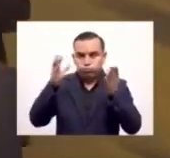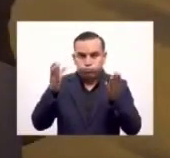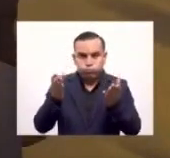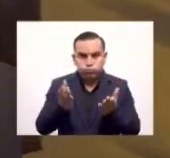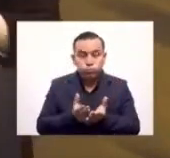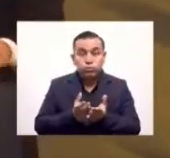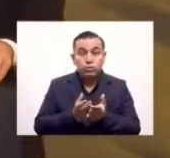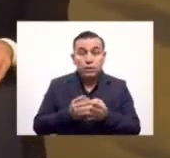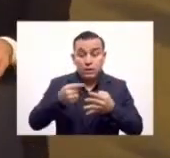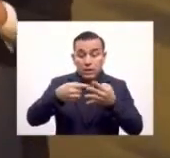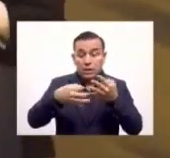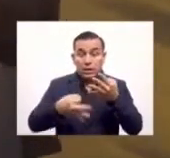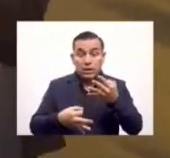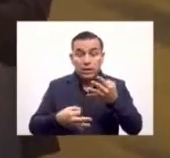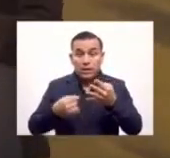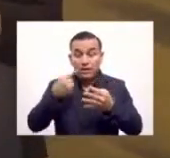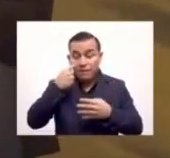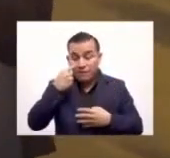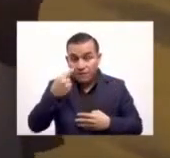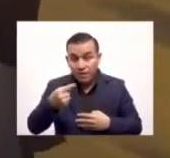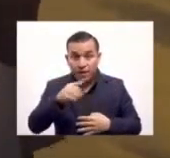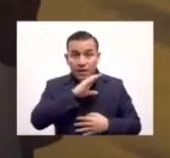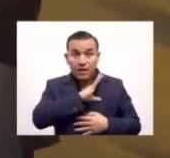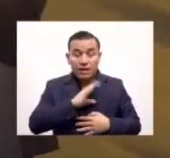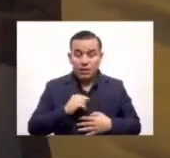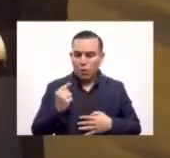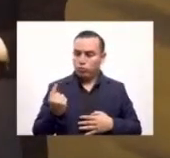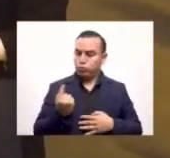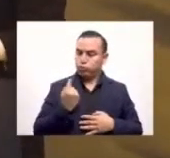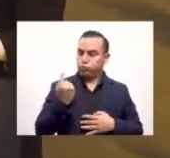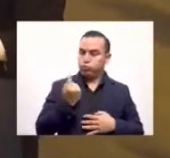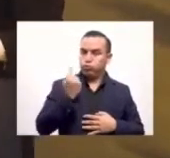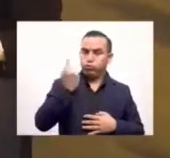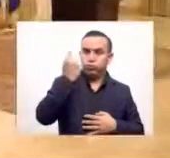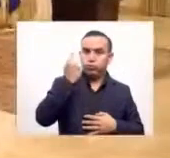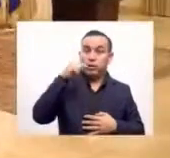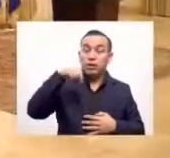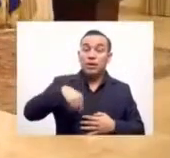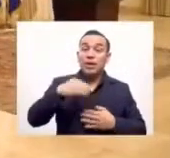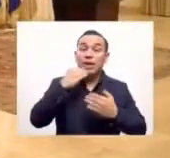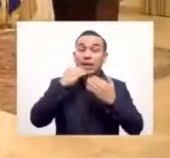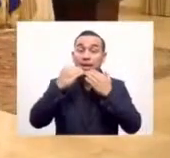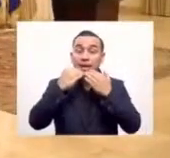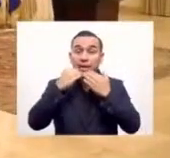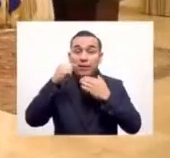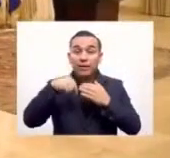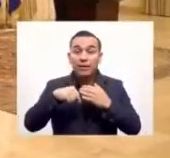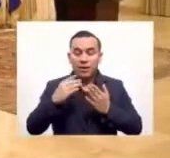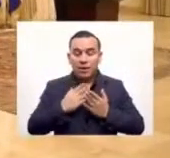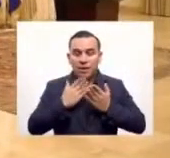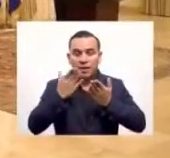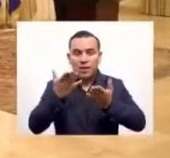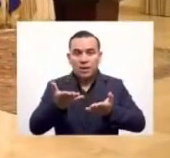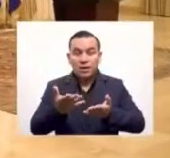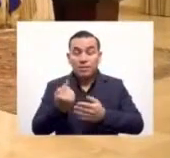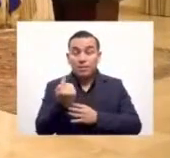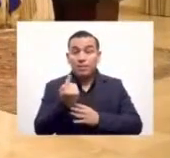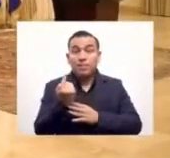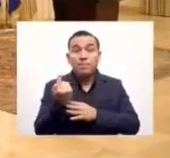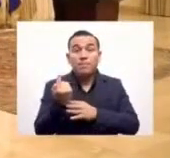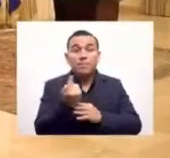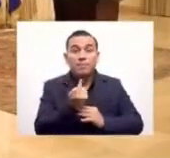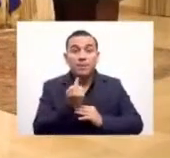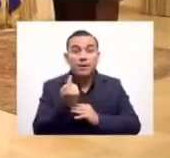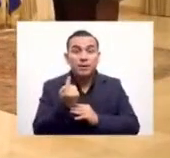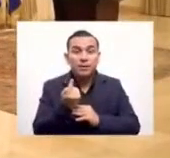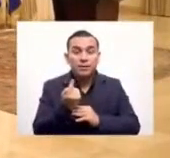la empresa que está instalando estos bitcoins. Hoy instalaron el primero en un centro comercial, de 14 que tienen planeados establecer. A mí me